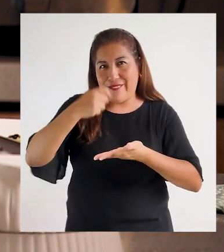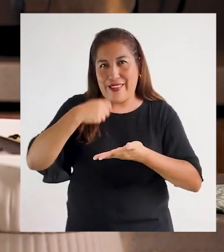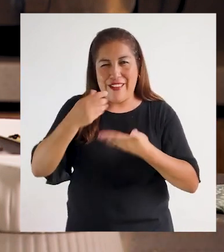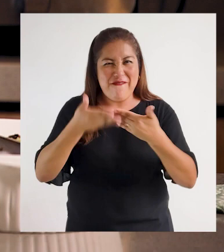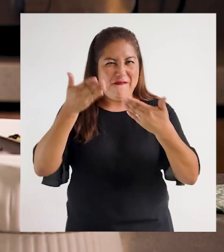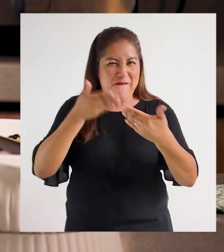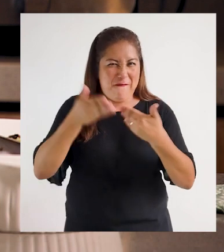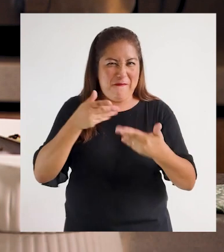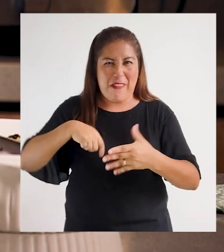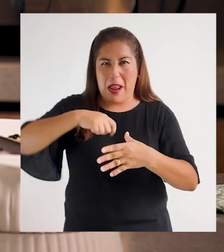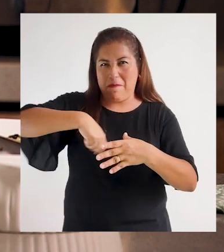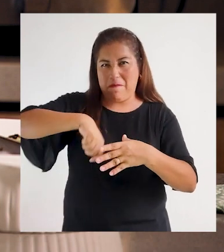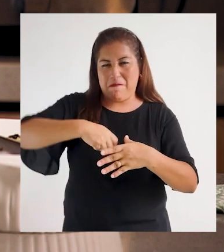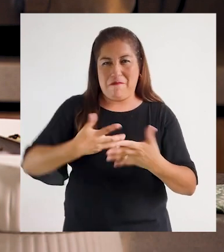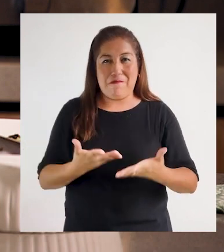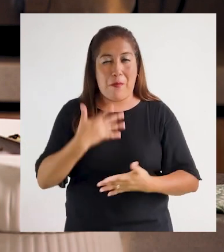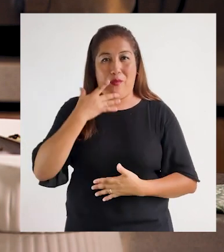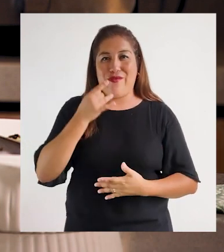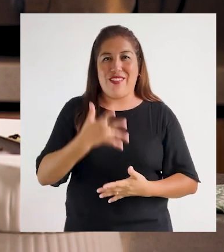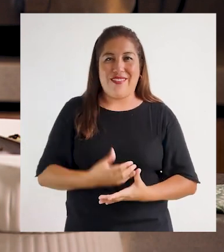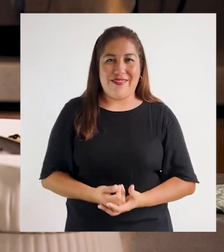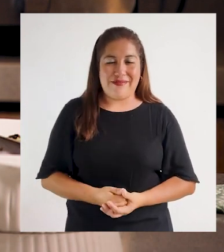de verdad que ha sido súper fácil de hacerlo.